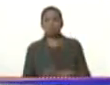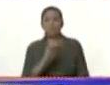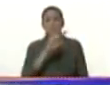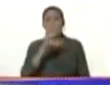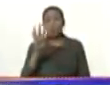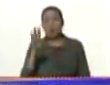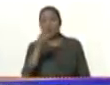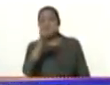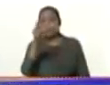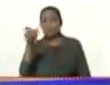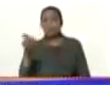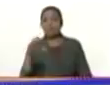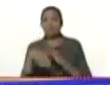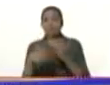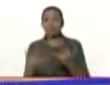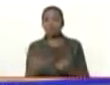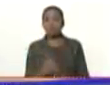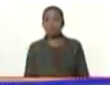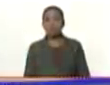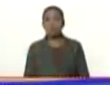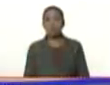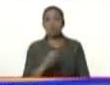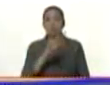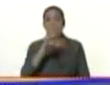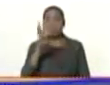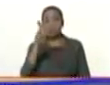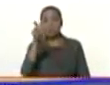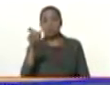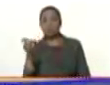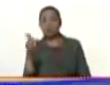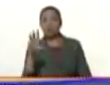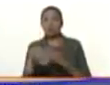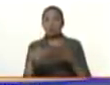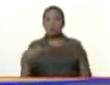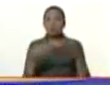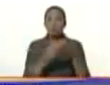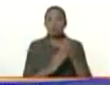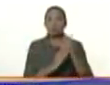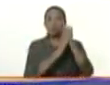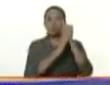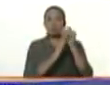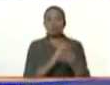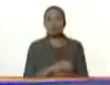24 miembros, 24 integrantes de la Junta Directiva,